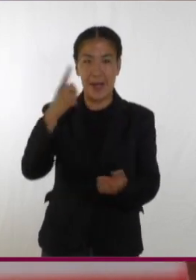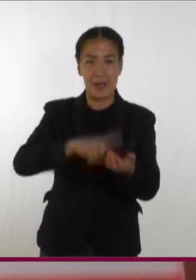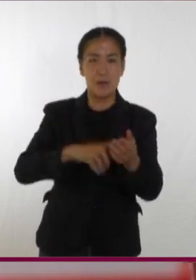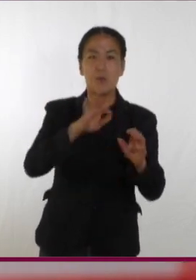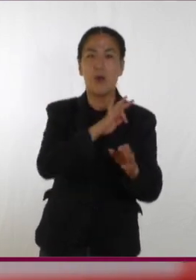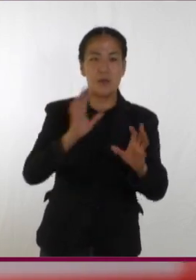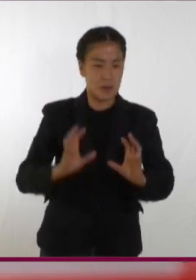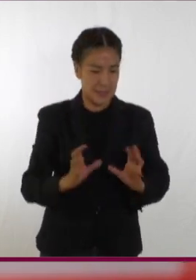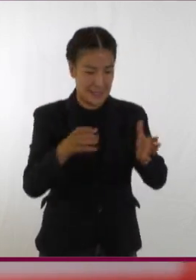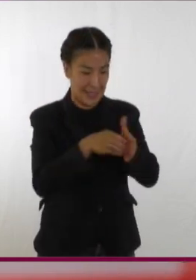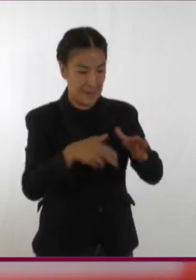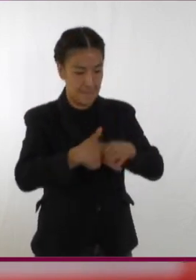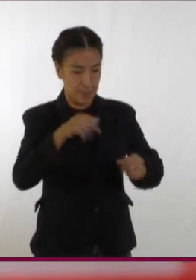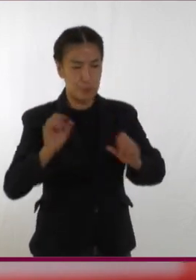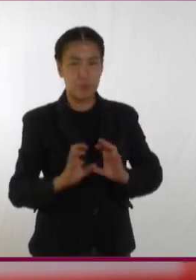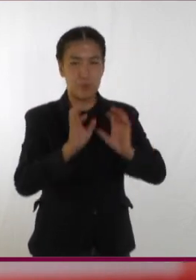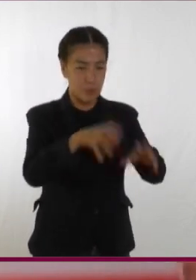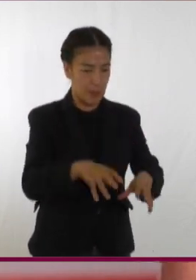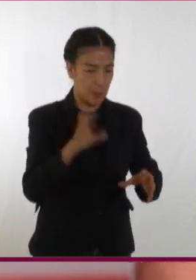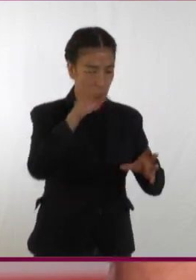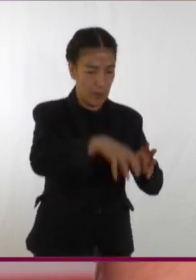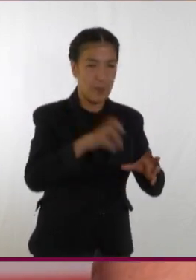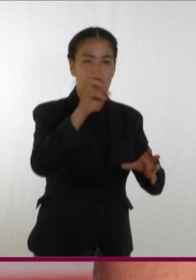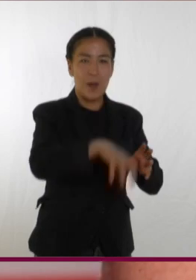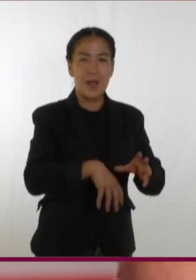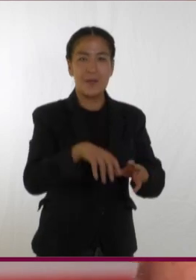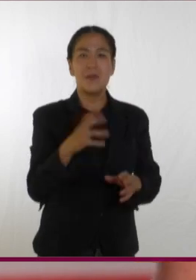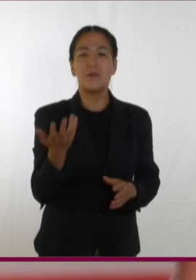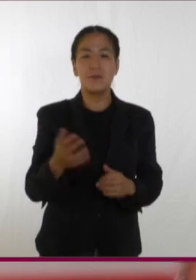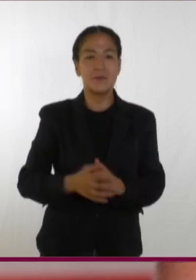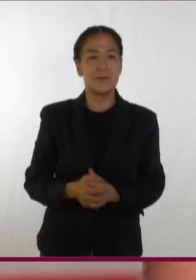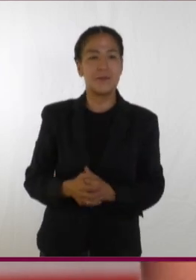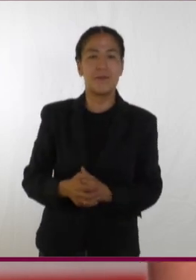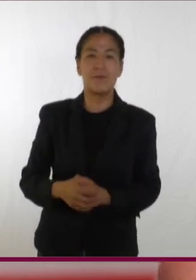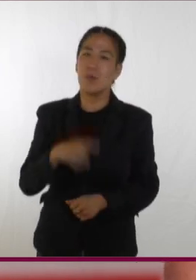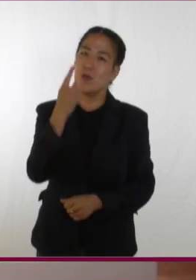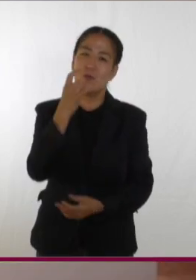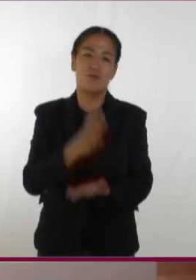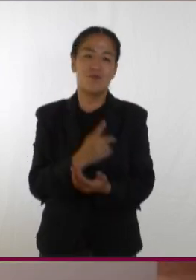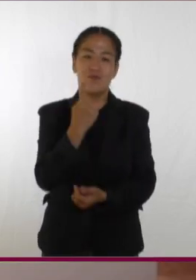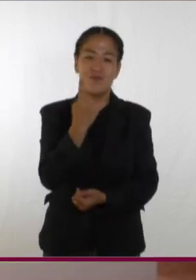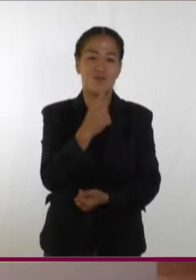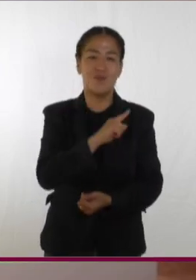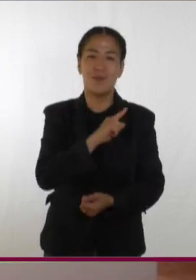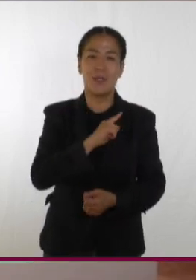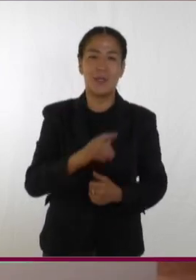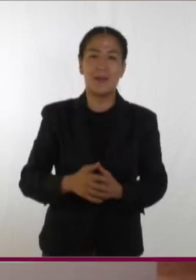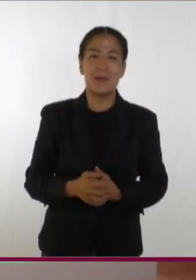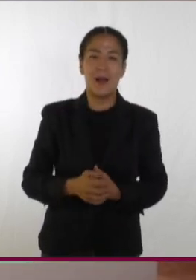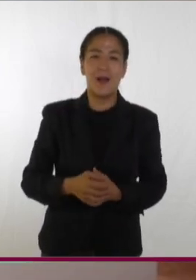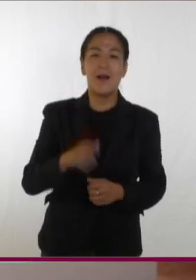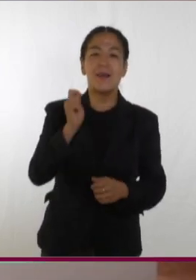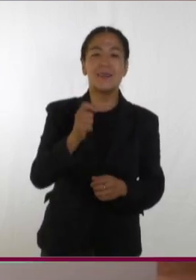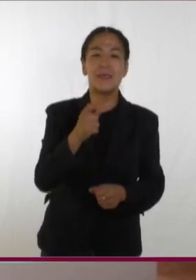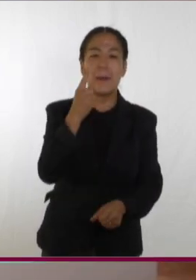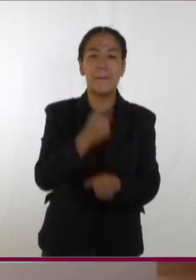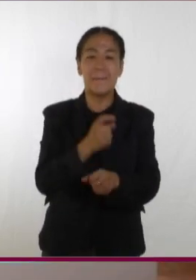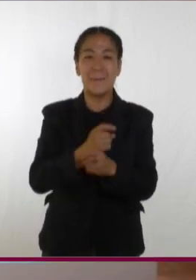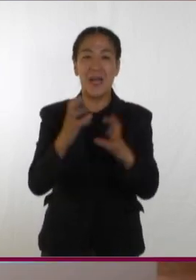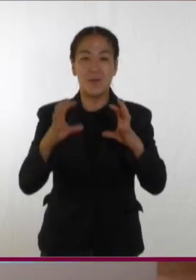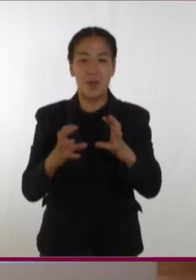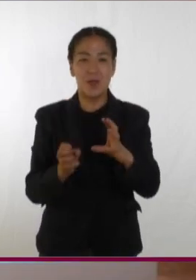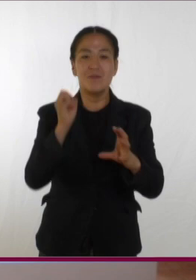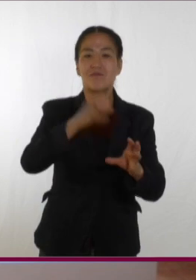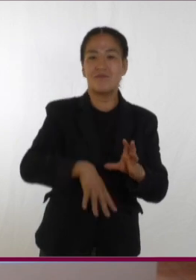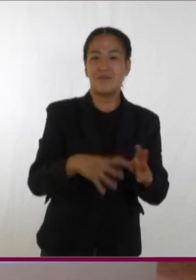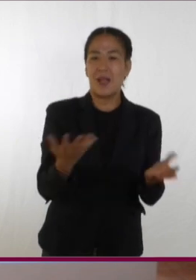de diámetro pueden introducirse en una caja vacía de 100 centímetros de largo? Pues solo una, mi querida Mara. O